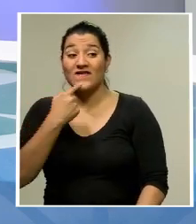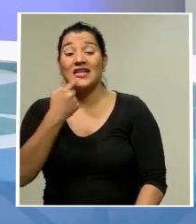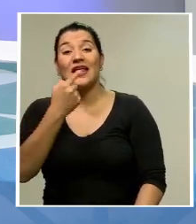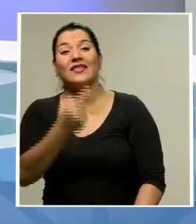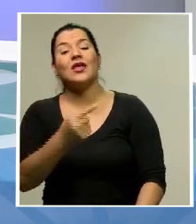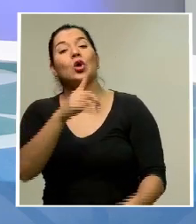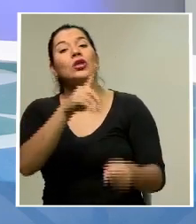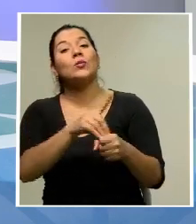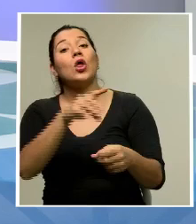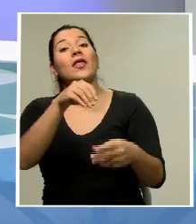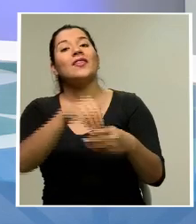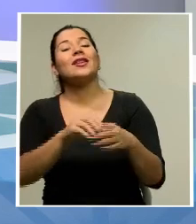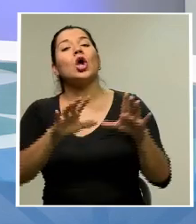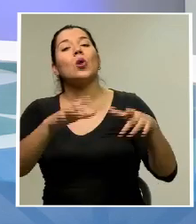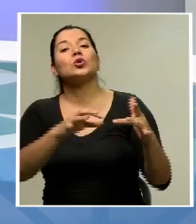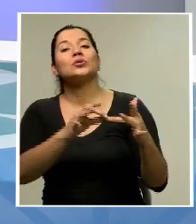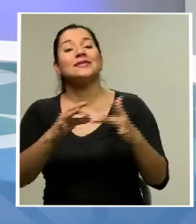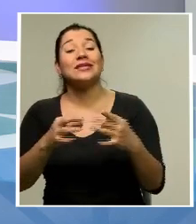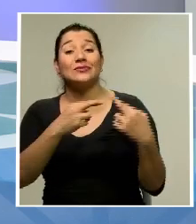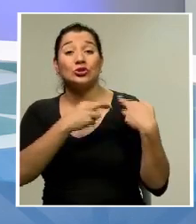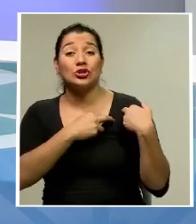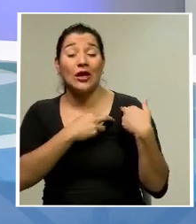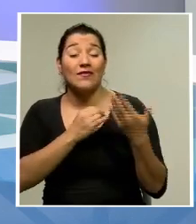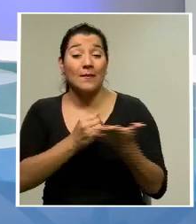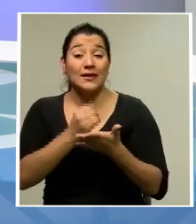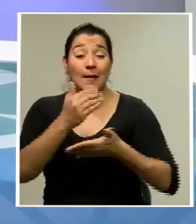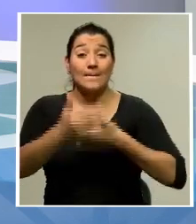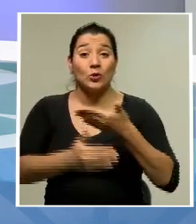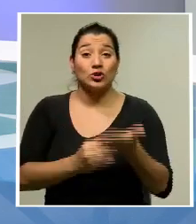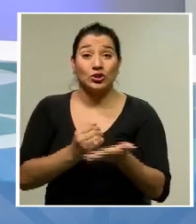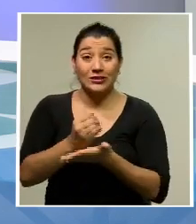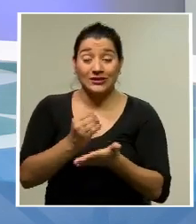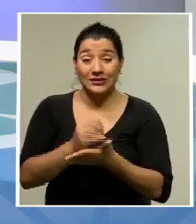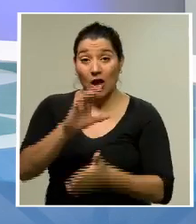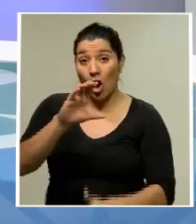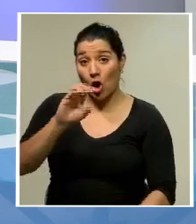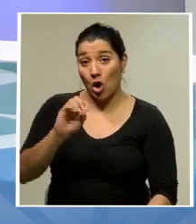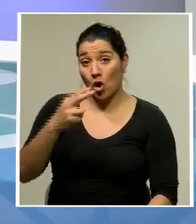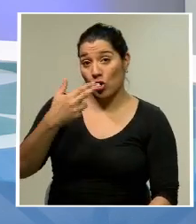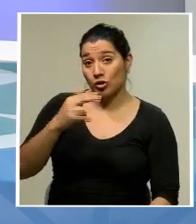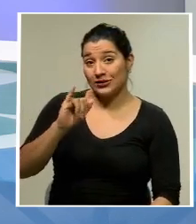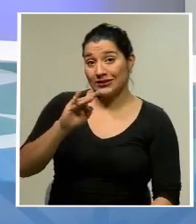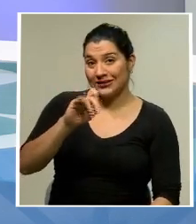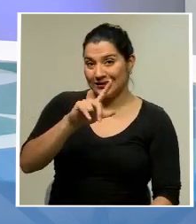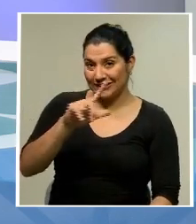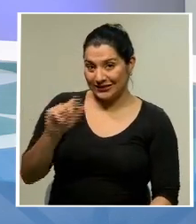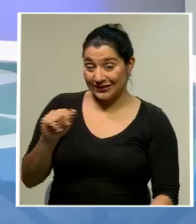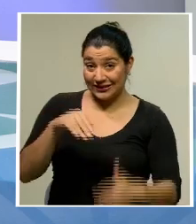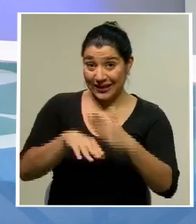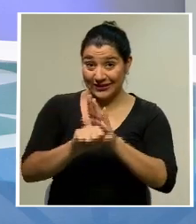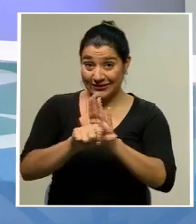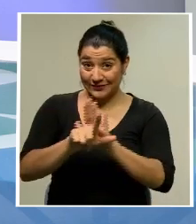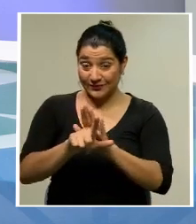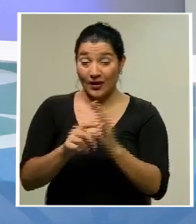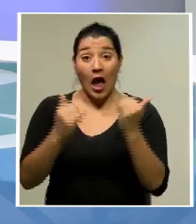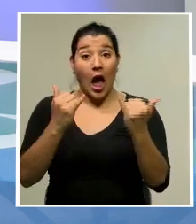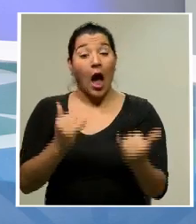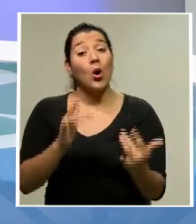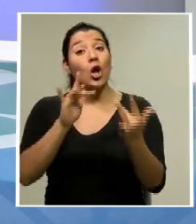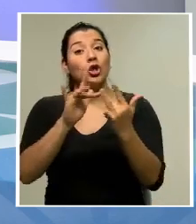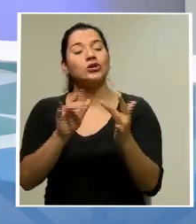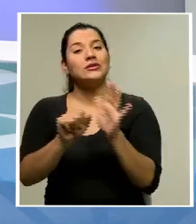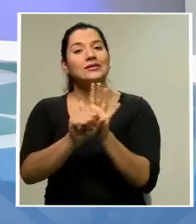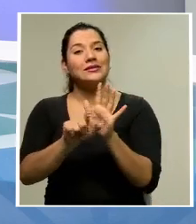comisión especial que investiga el denominado caso Cochinilla en la Asamblea Legislativa. Vamos hasta el Congreso, en donde